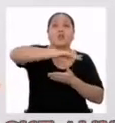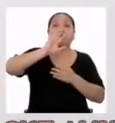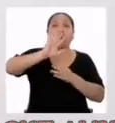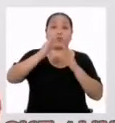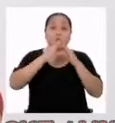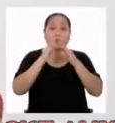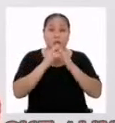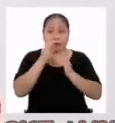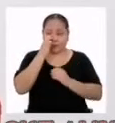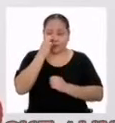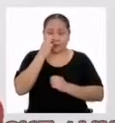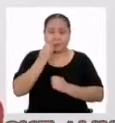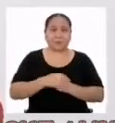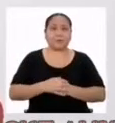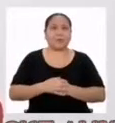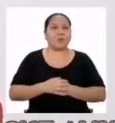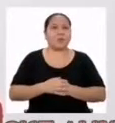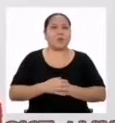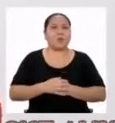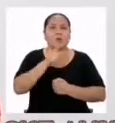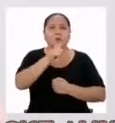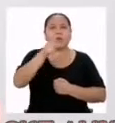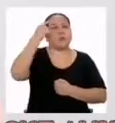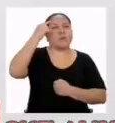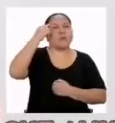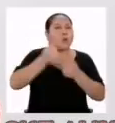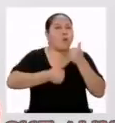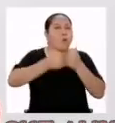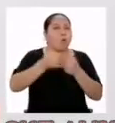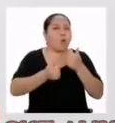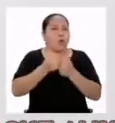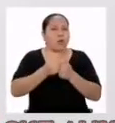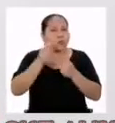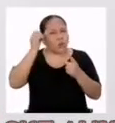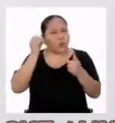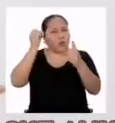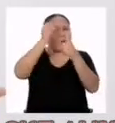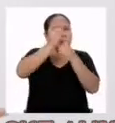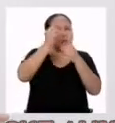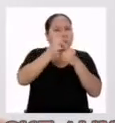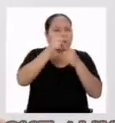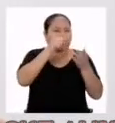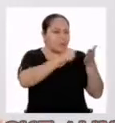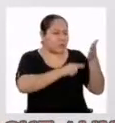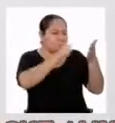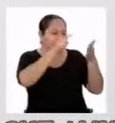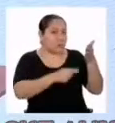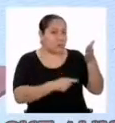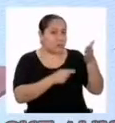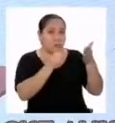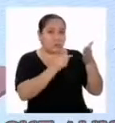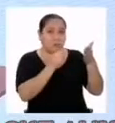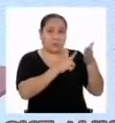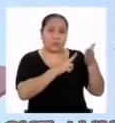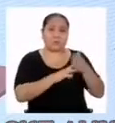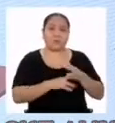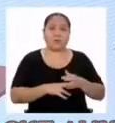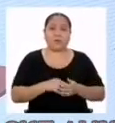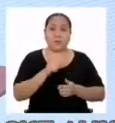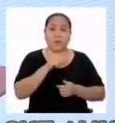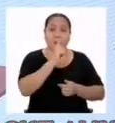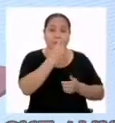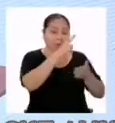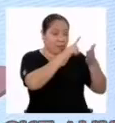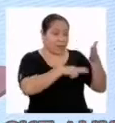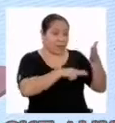casa. ¿Cuál creen que ha sido la finalidad de estos dos párrafos? En el primero nos